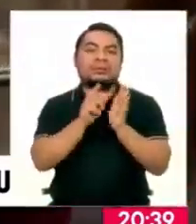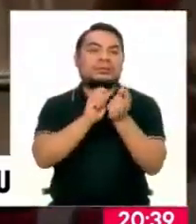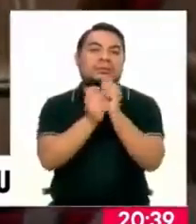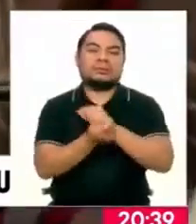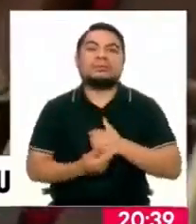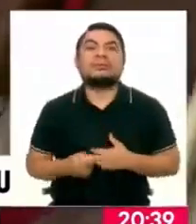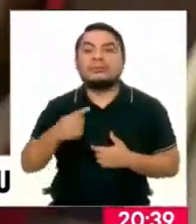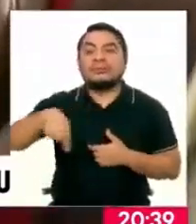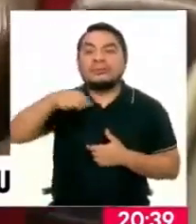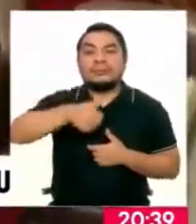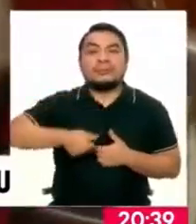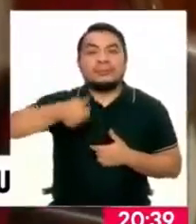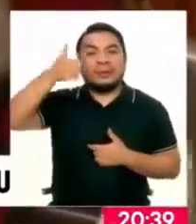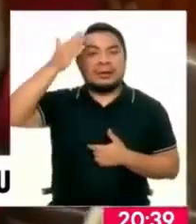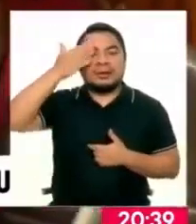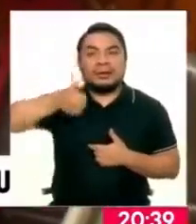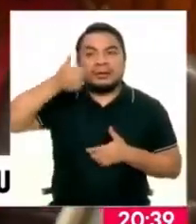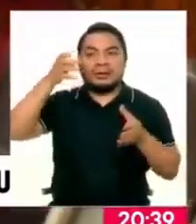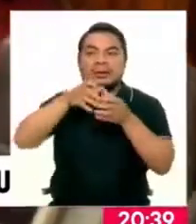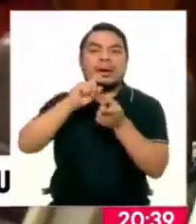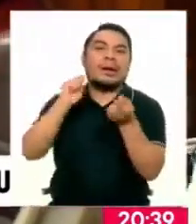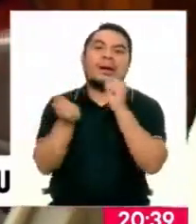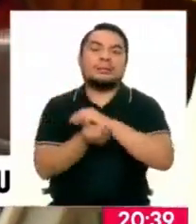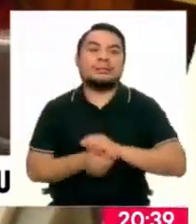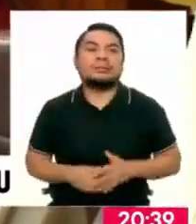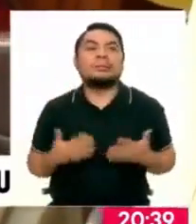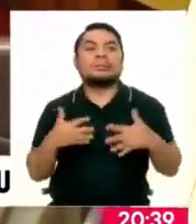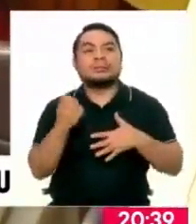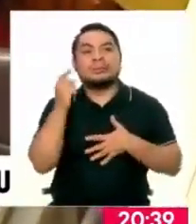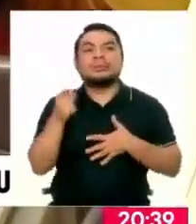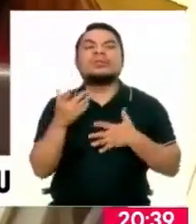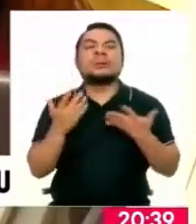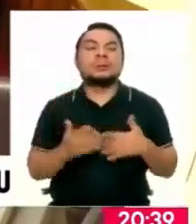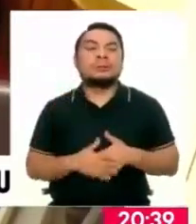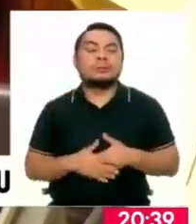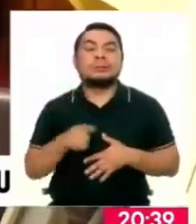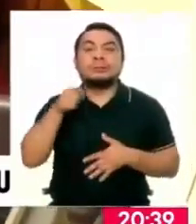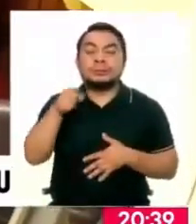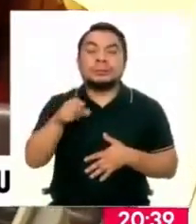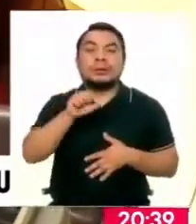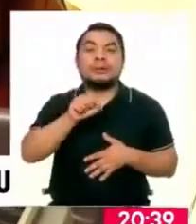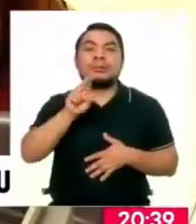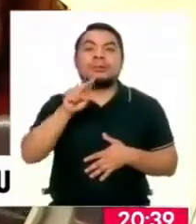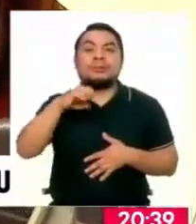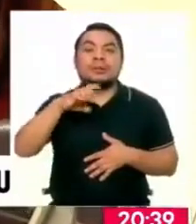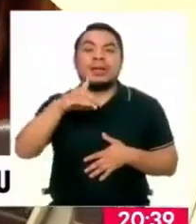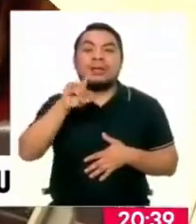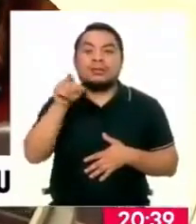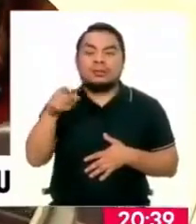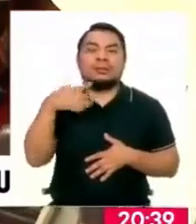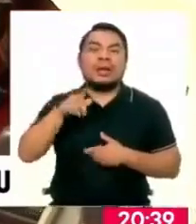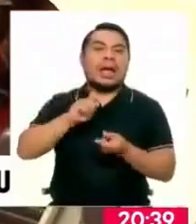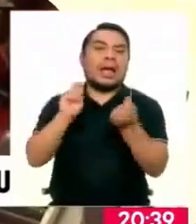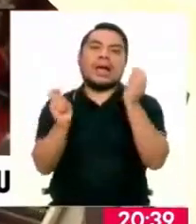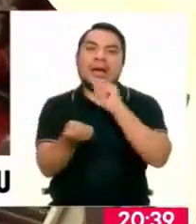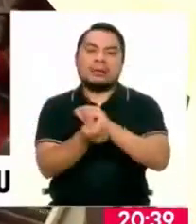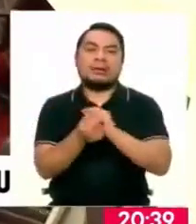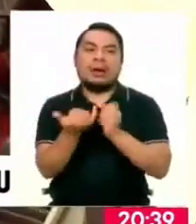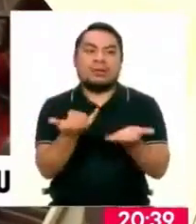de componentes del directorio y lo que se entiende es que la Sunedu ha sido